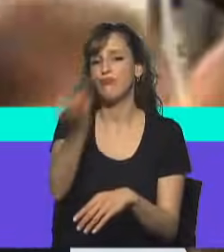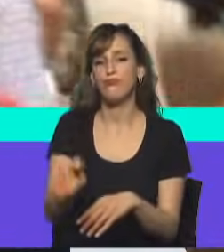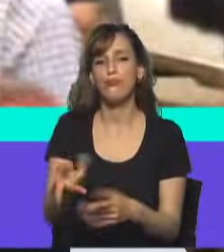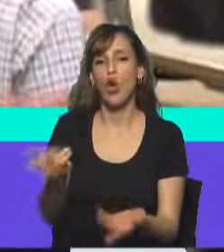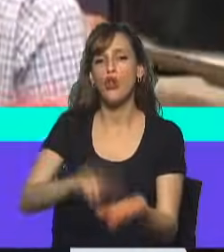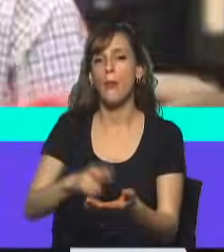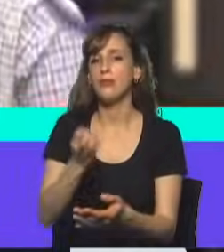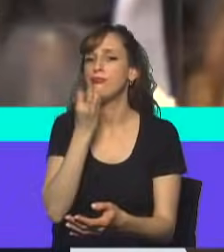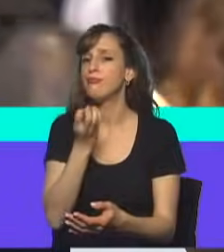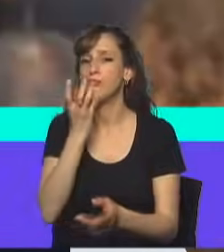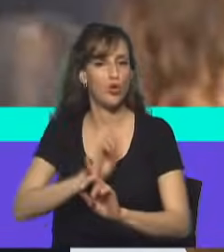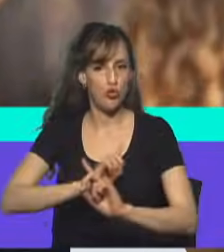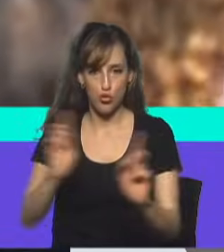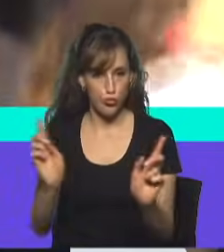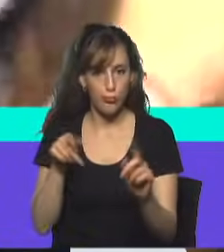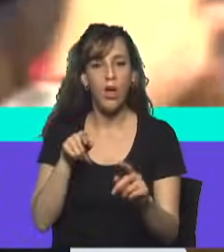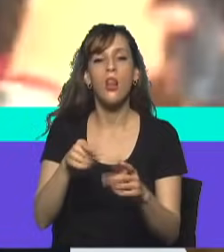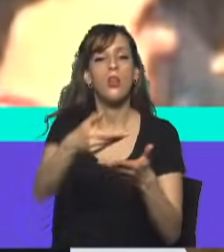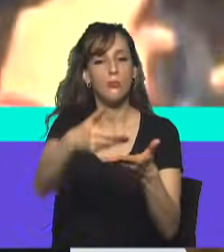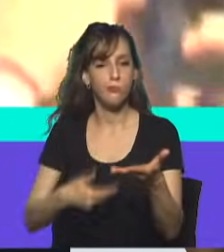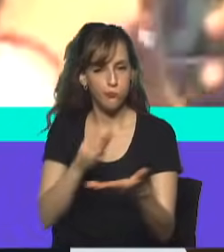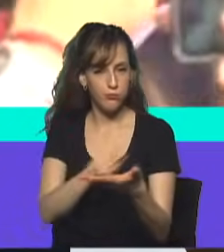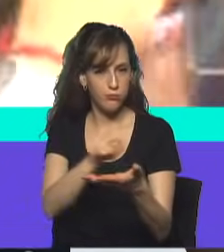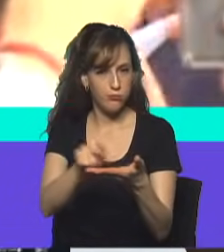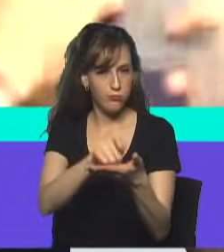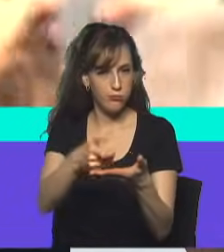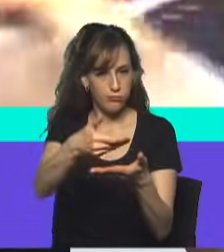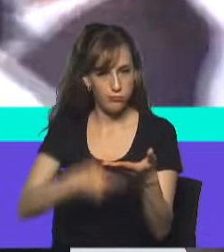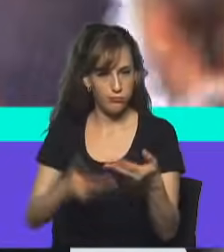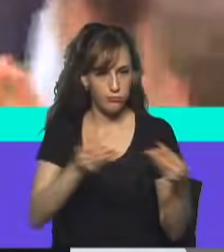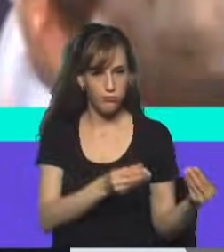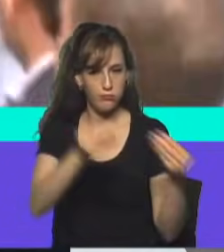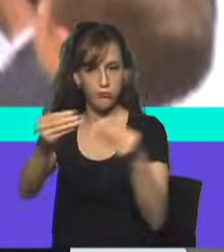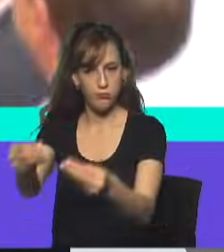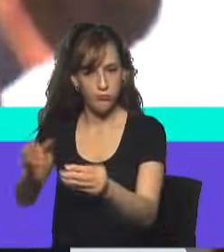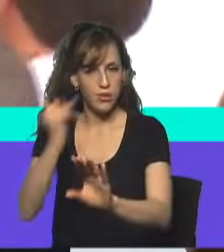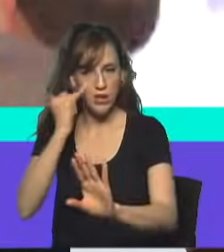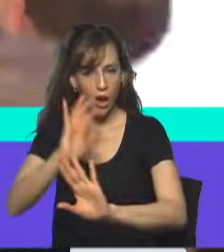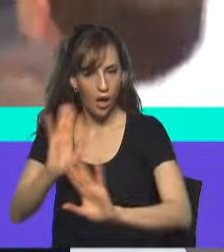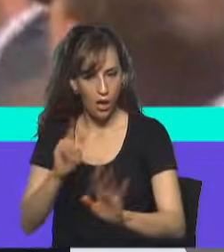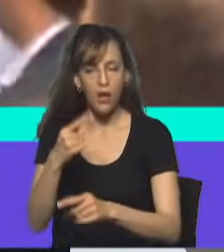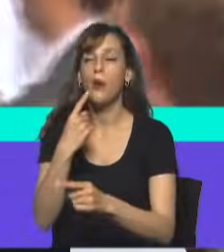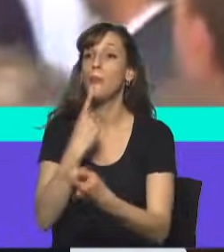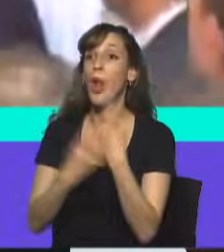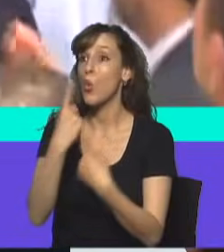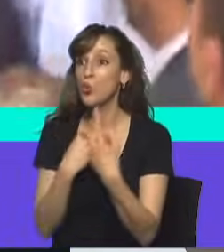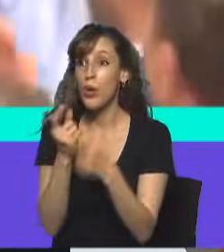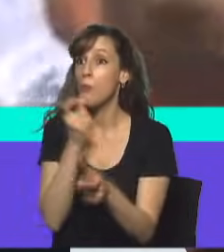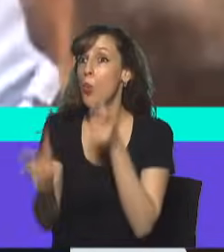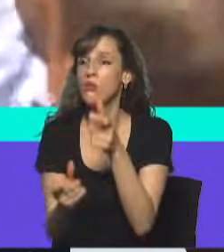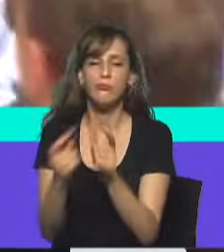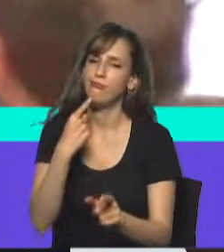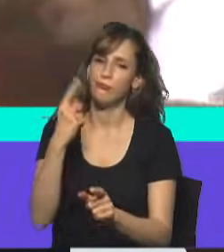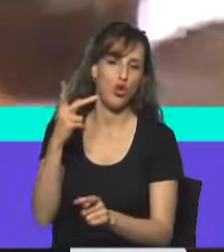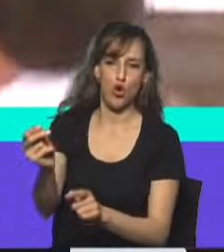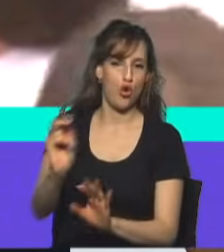fue presentado por escrito, Macri se negó a responder preguntas, esto es habitual en declaraciones